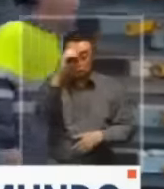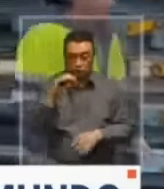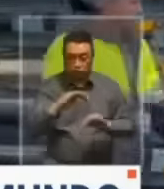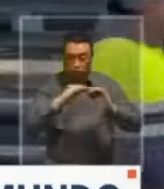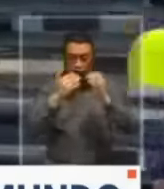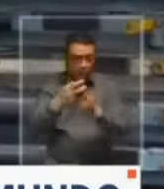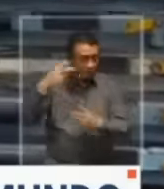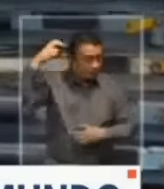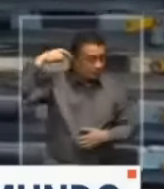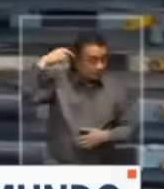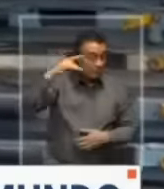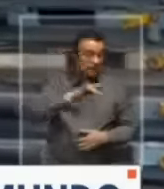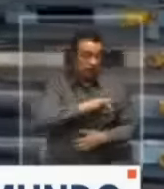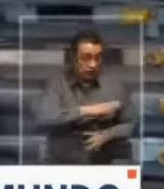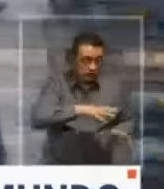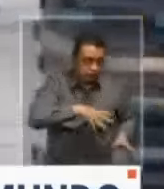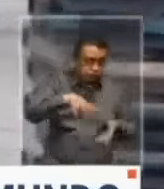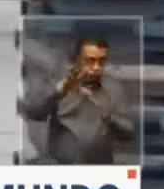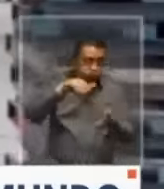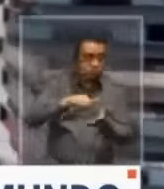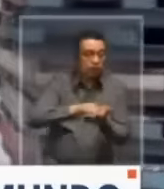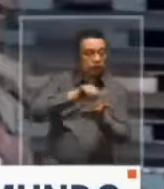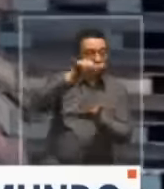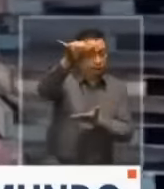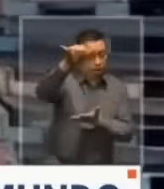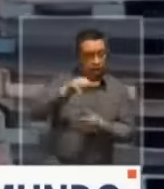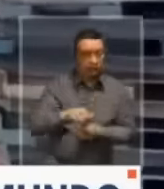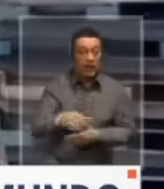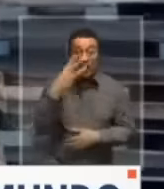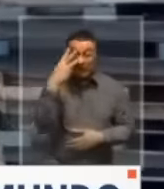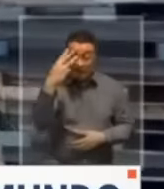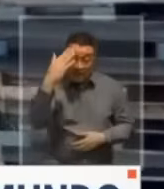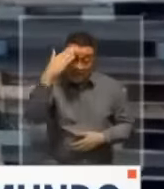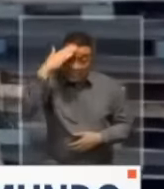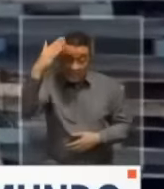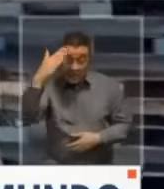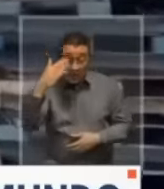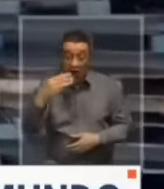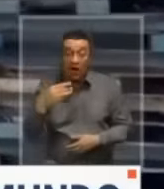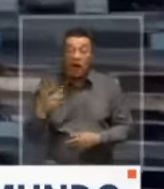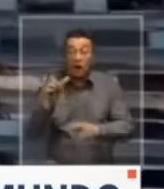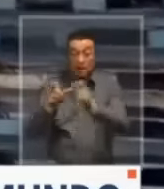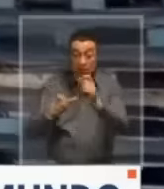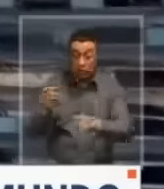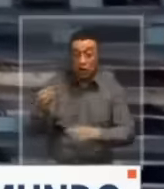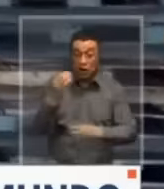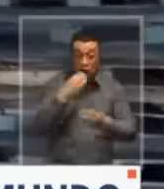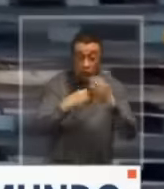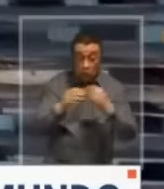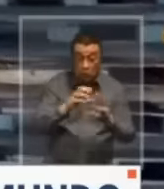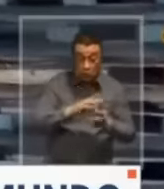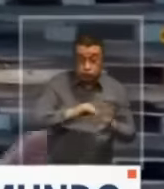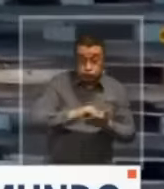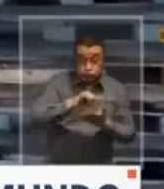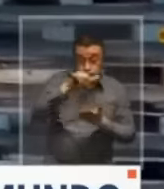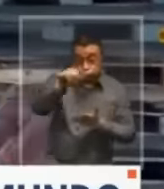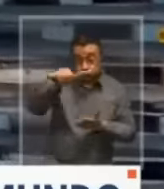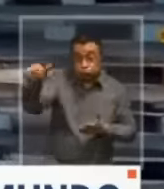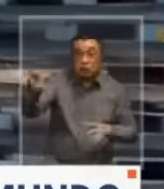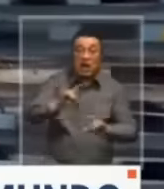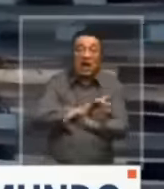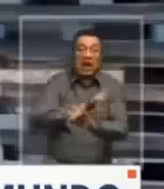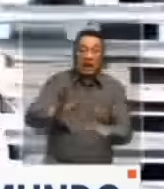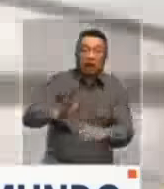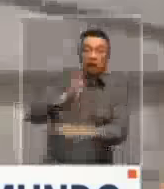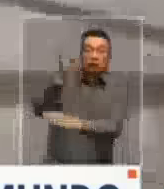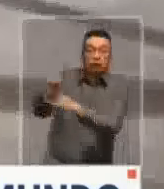cerezas que se exportan en Chile vía aérea. En 3 días, el consumidor final, dado el transporte aéreo, debería tener ya la cereza en su